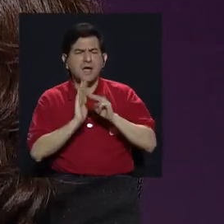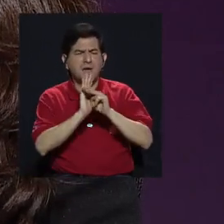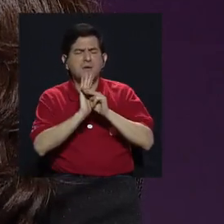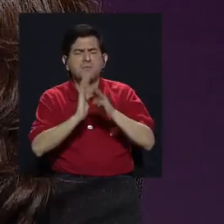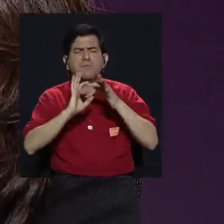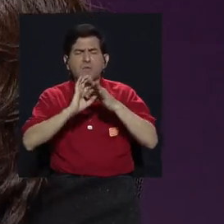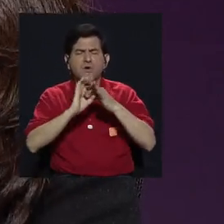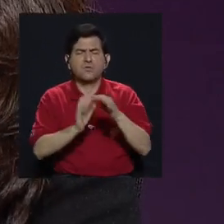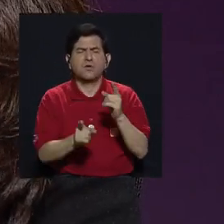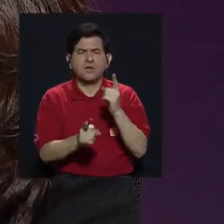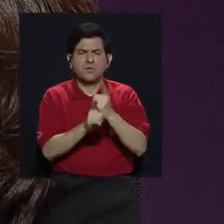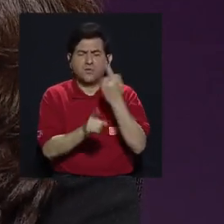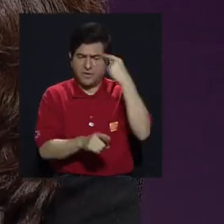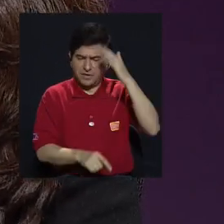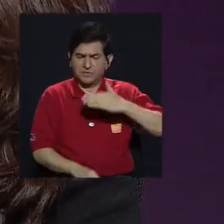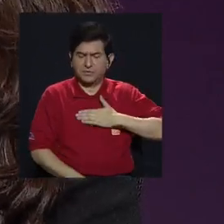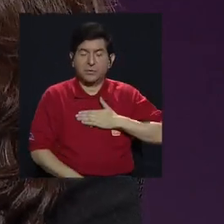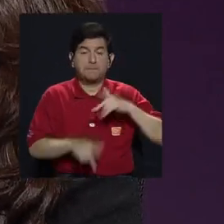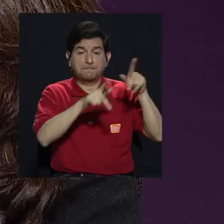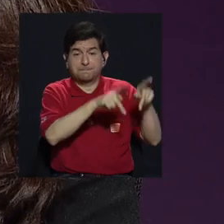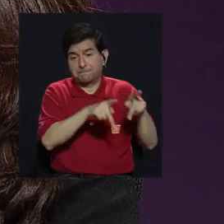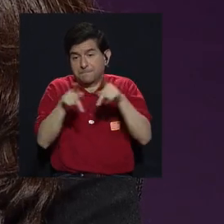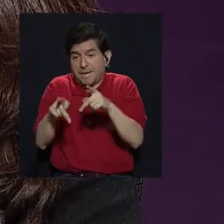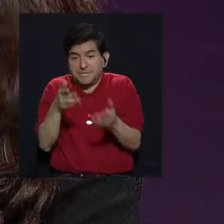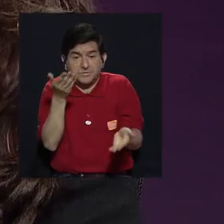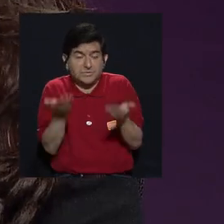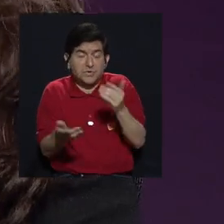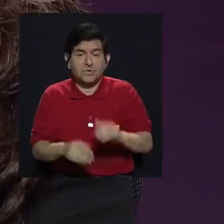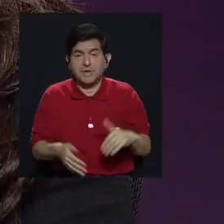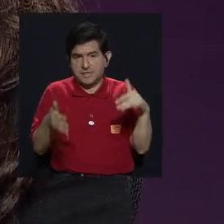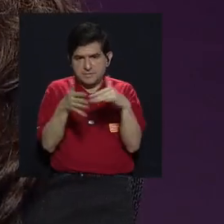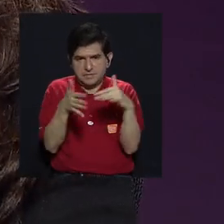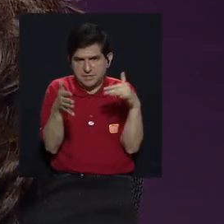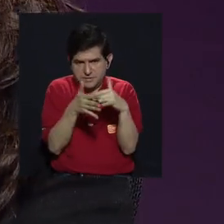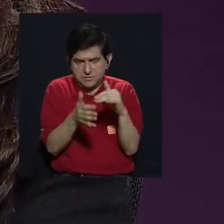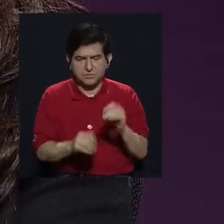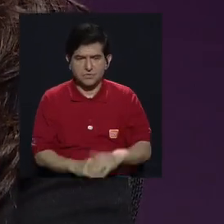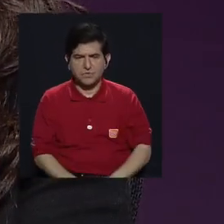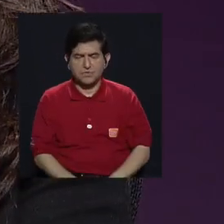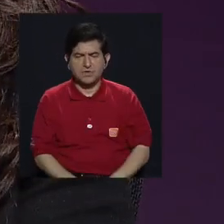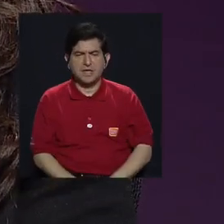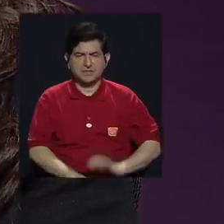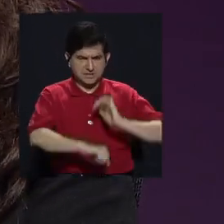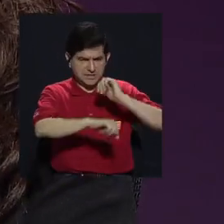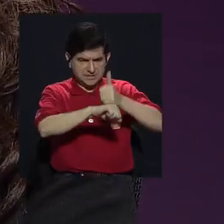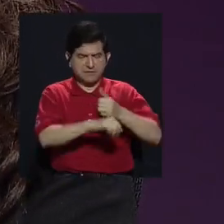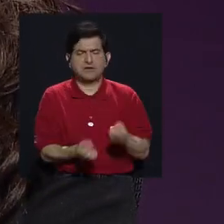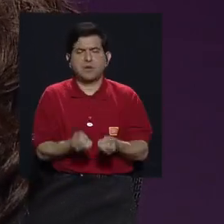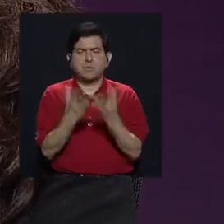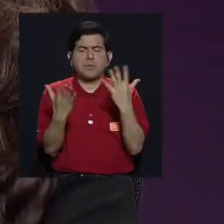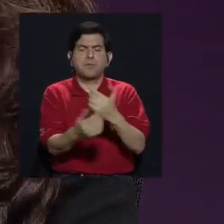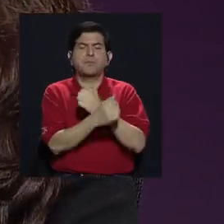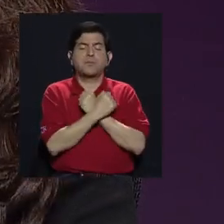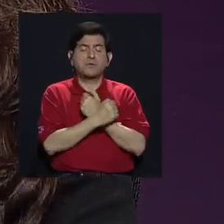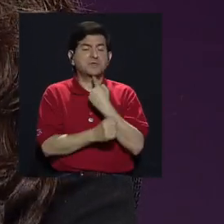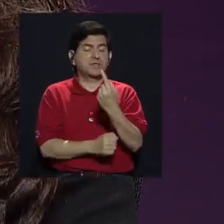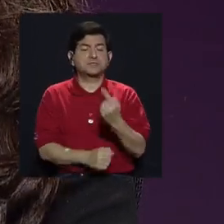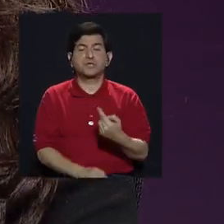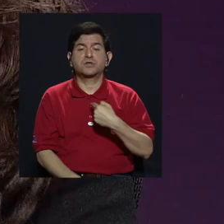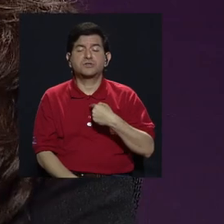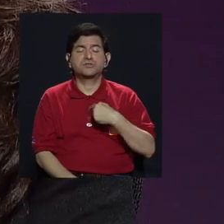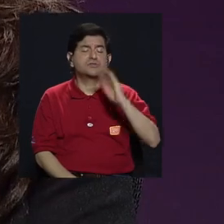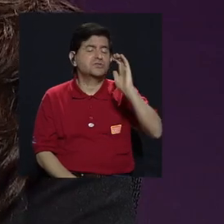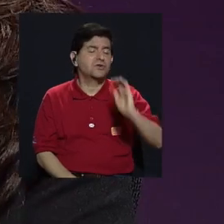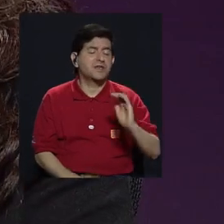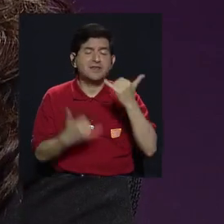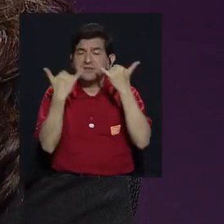modelo relacional más apto para mí, porque hay personas, según los estudios, la gente que se define poliamorosa, muchos dicen es que yo